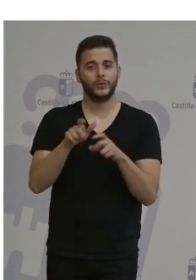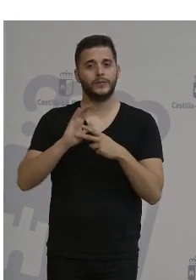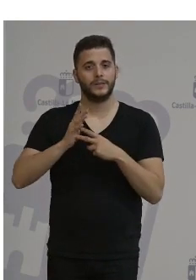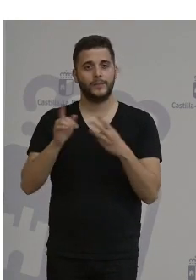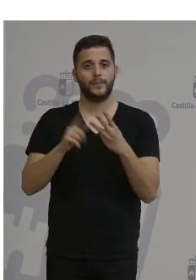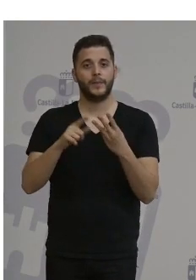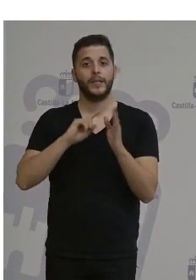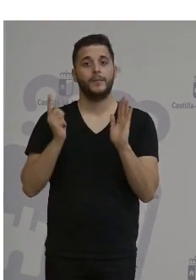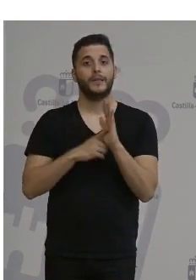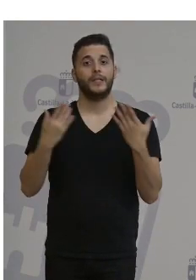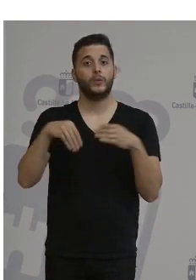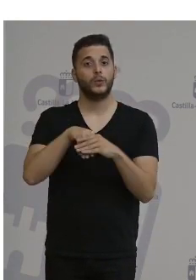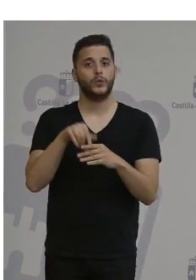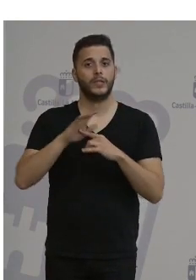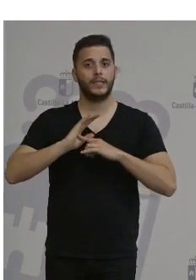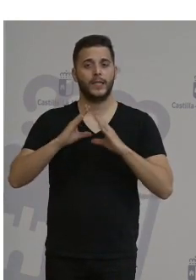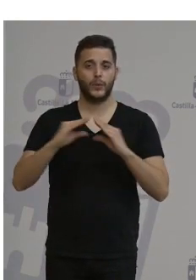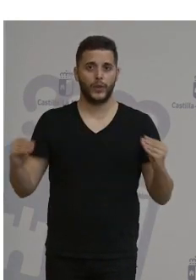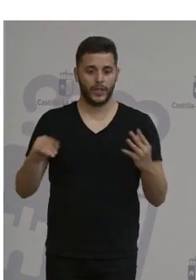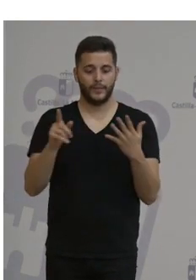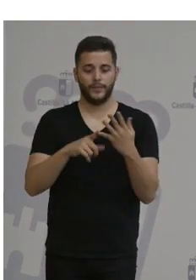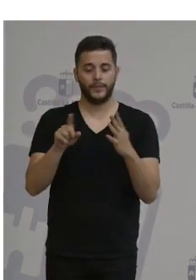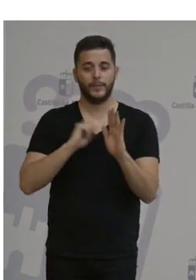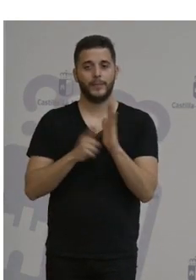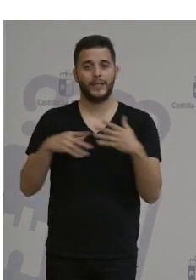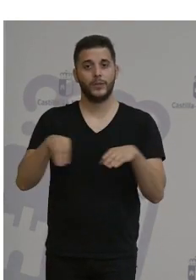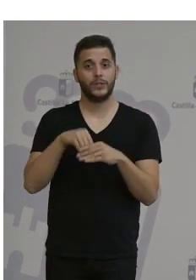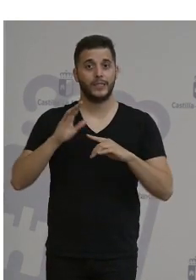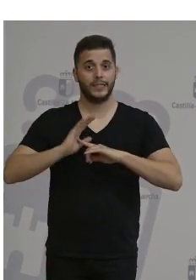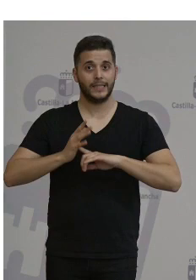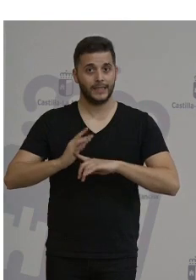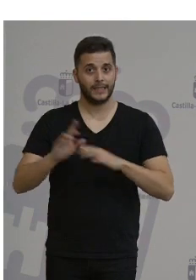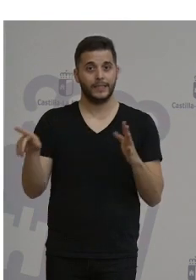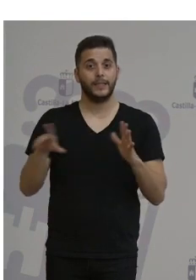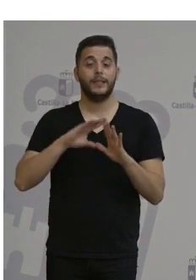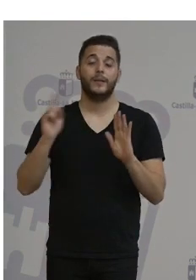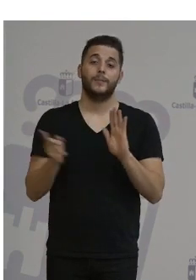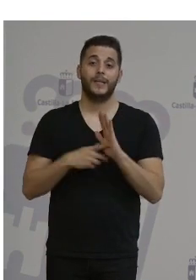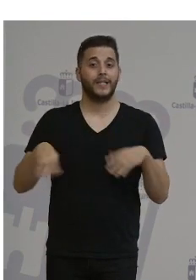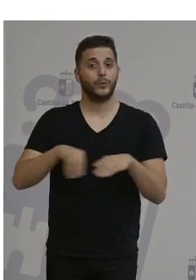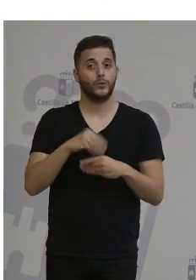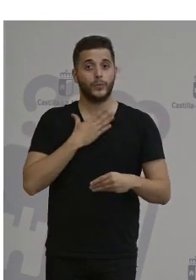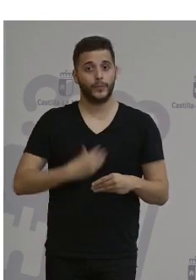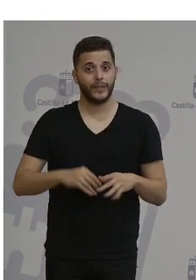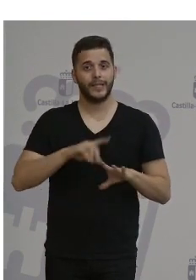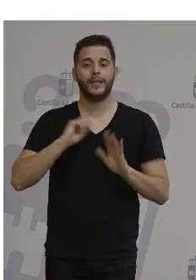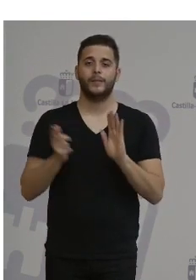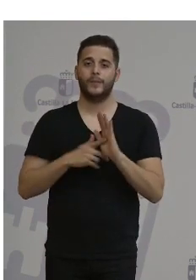Plena Inclusión Andalucía, Plena Inclusión Castilla-La Mancha, Plena Inclusión Región de Murcia y Plena Inclusión España.